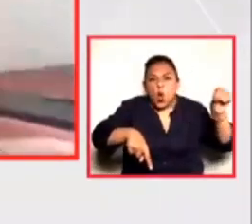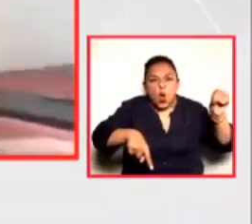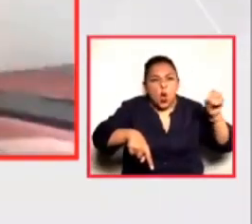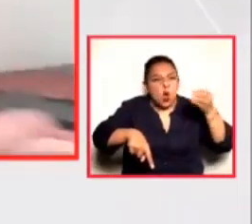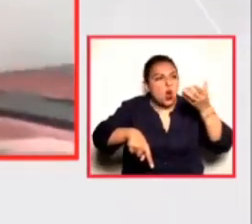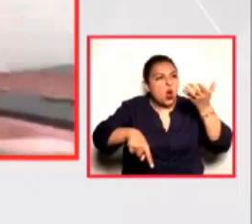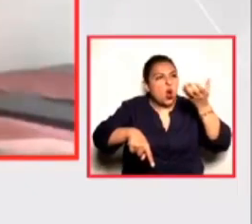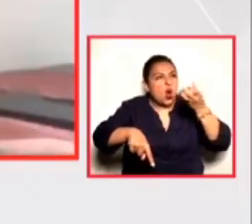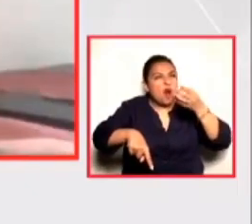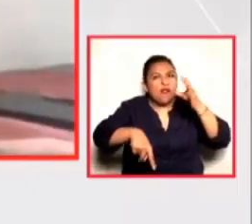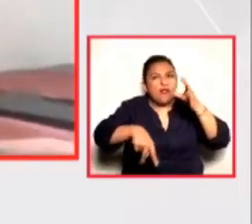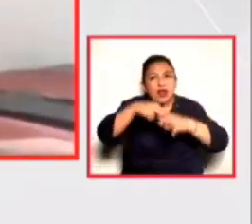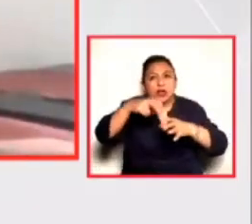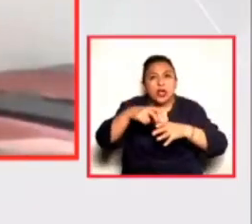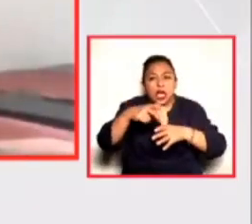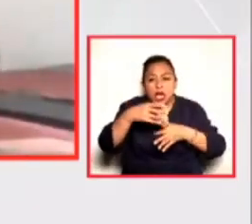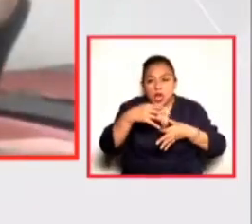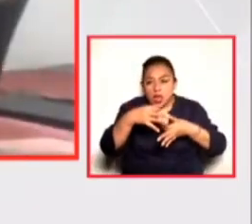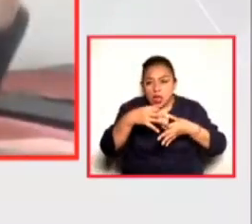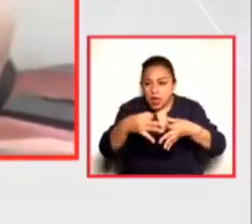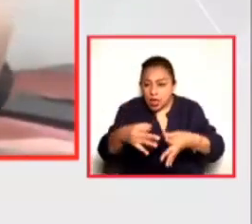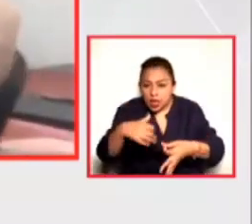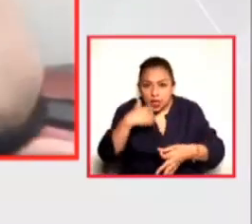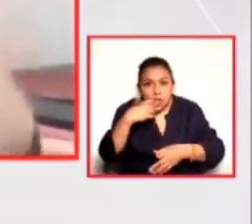el apetito de llegar al mundo. Y ahí